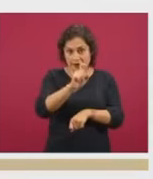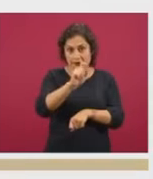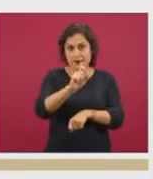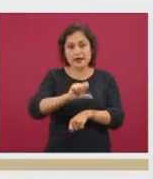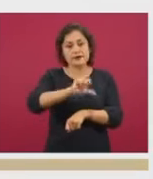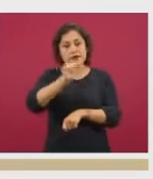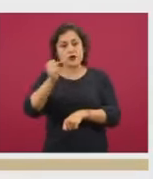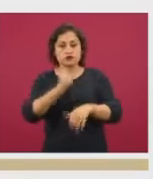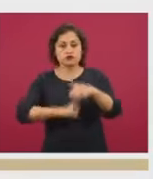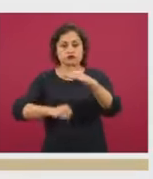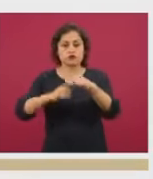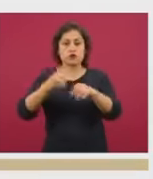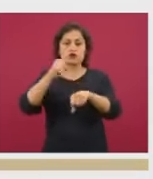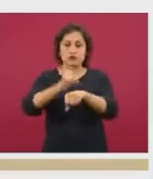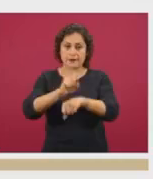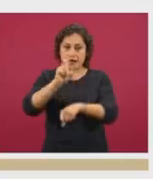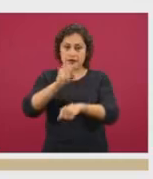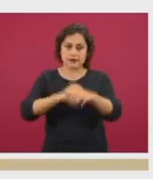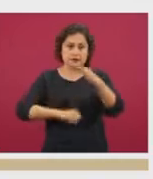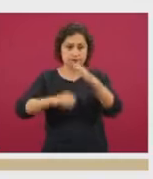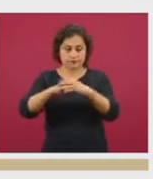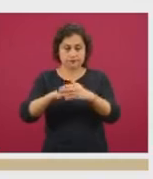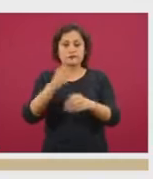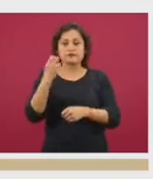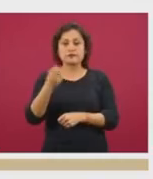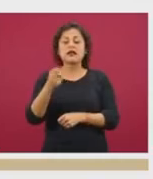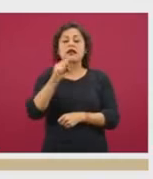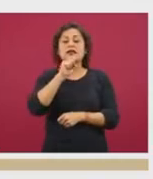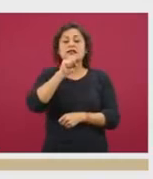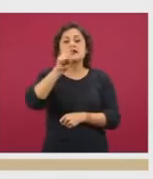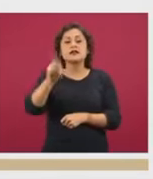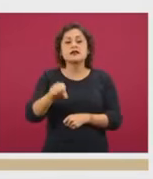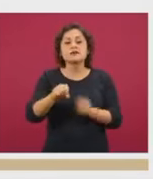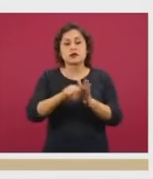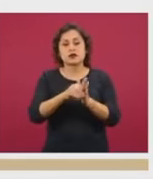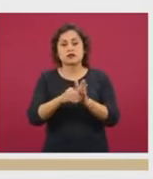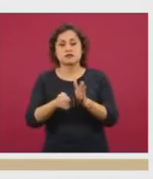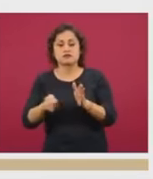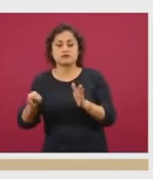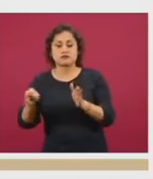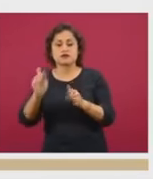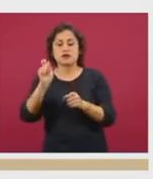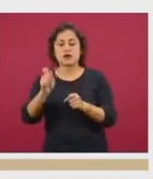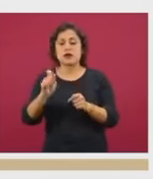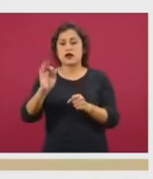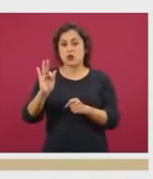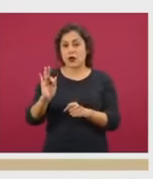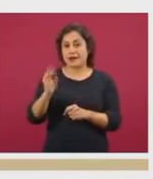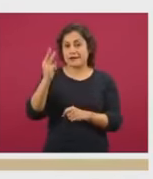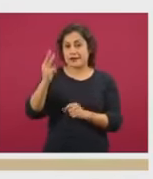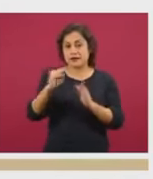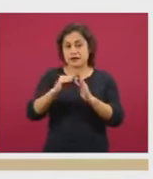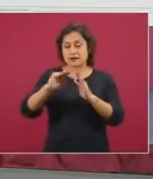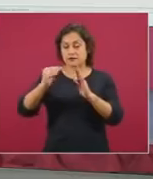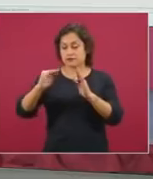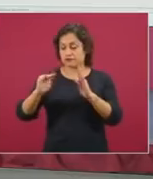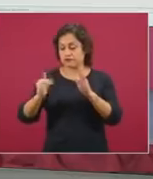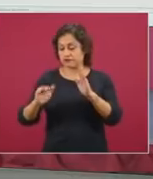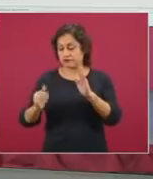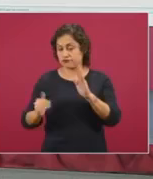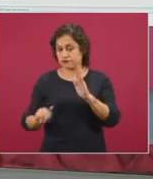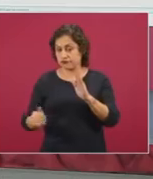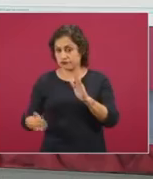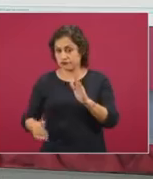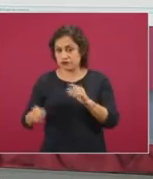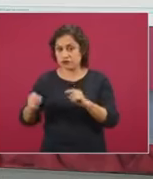la semana 30, en donde a partir de ahí hasta la semana 43 prácticamente un descenso hasta los niveles esperados de los